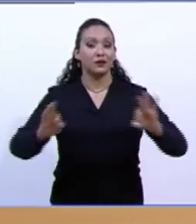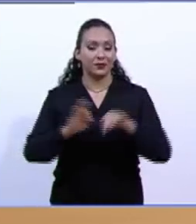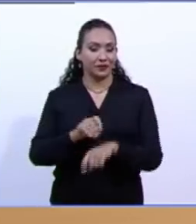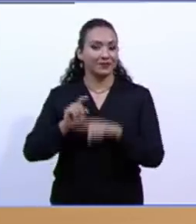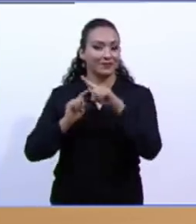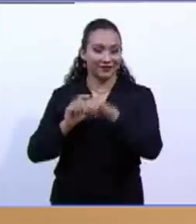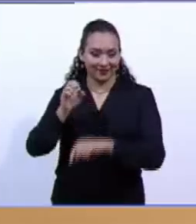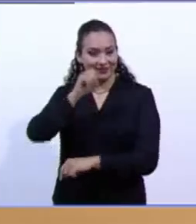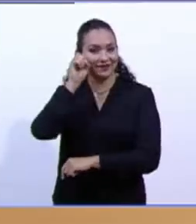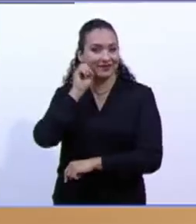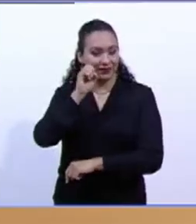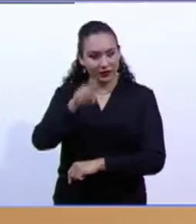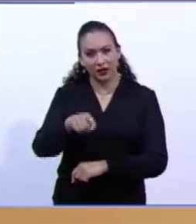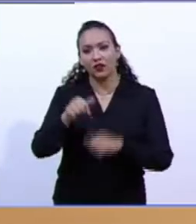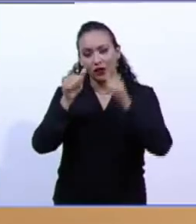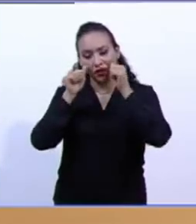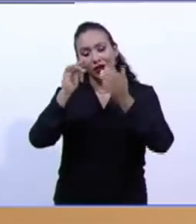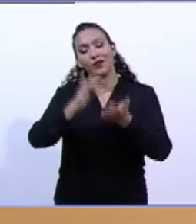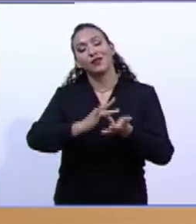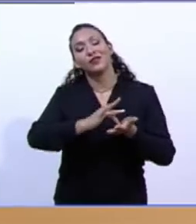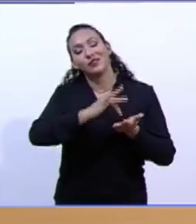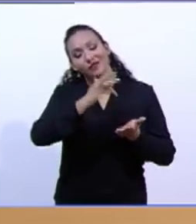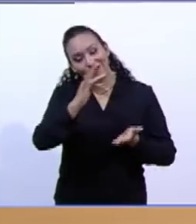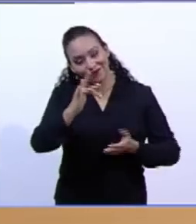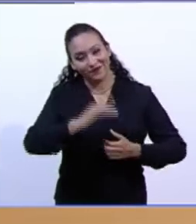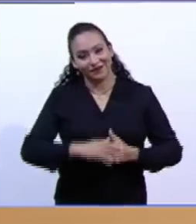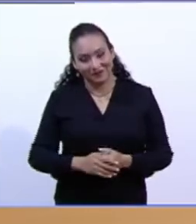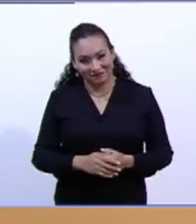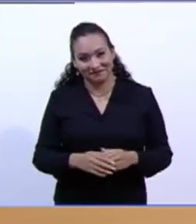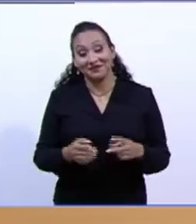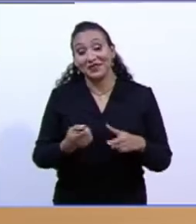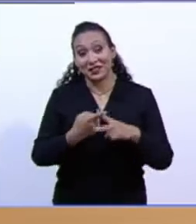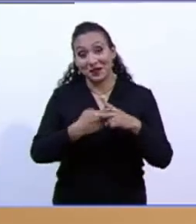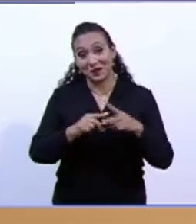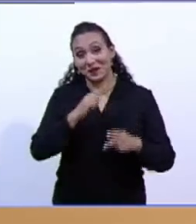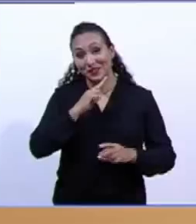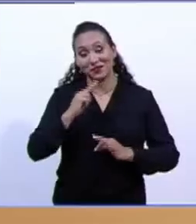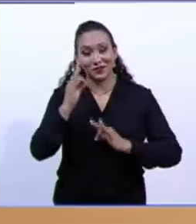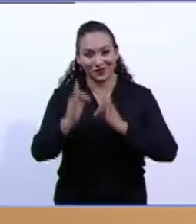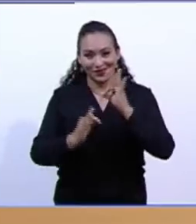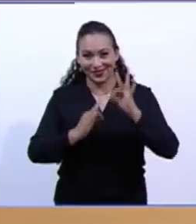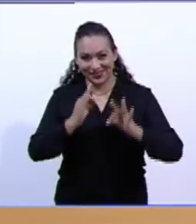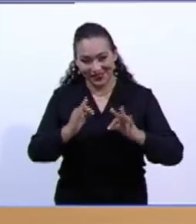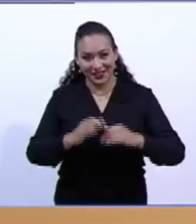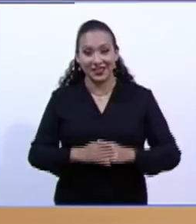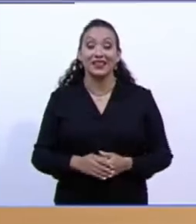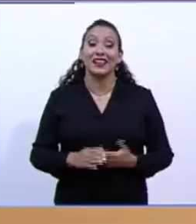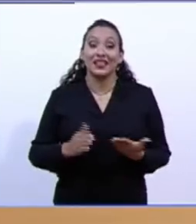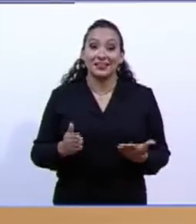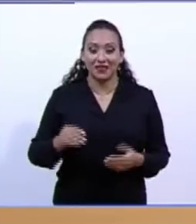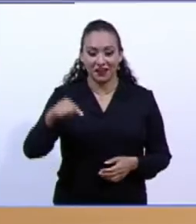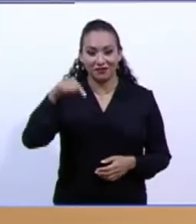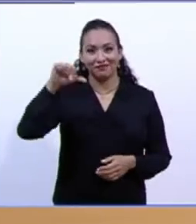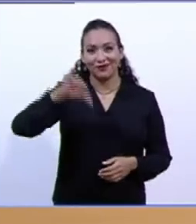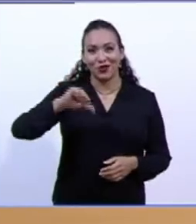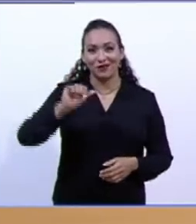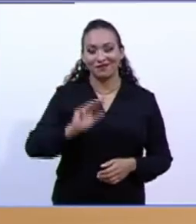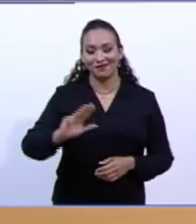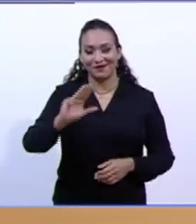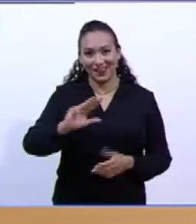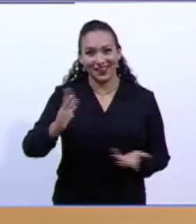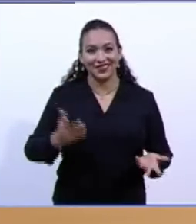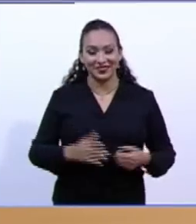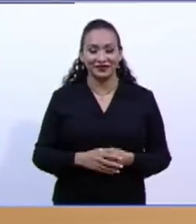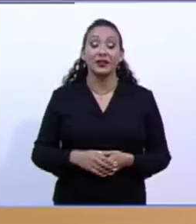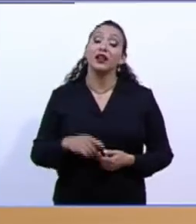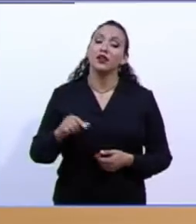Oscar González y a nombre de todo este equipo de trabajo les saludamos con mucho gusto. Lo decíamos ya, mitad de semana, Osiris